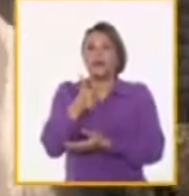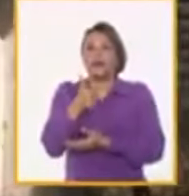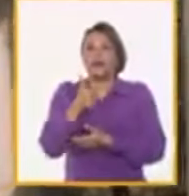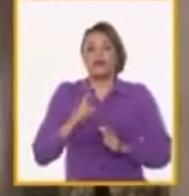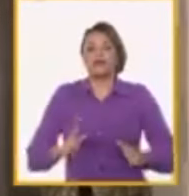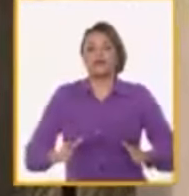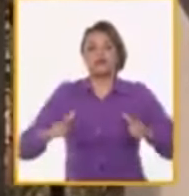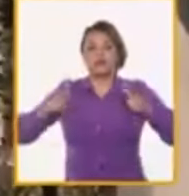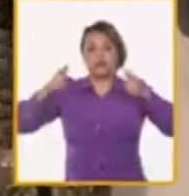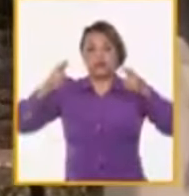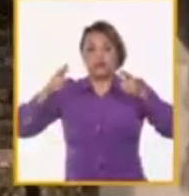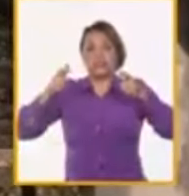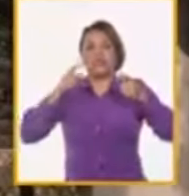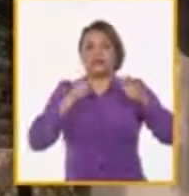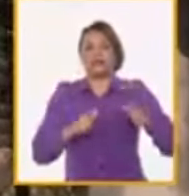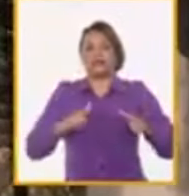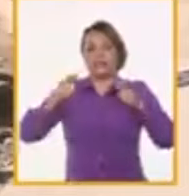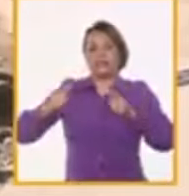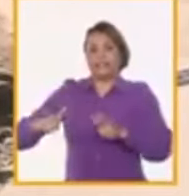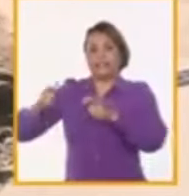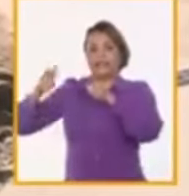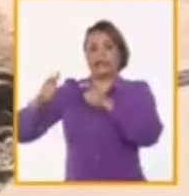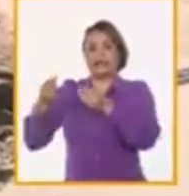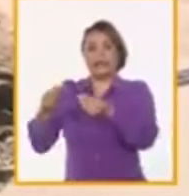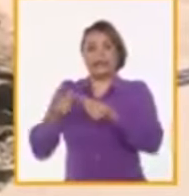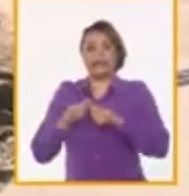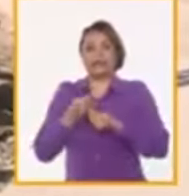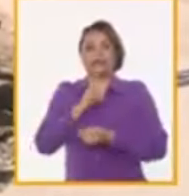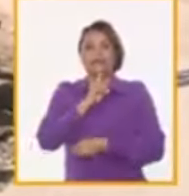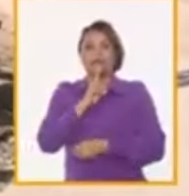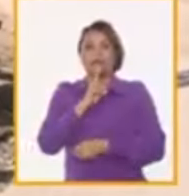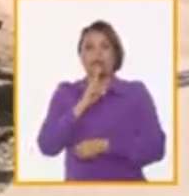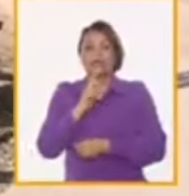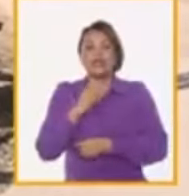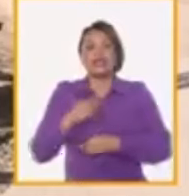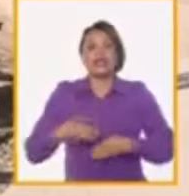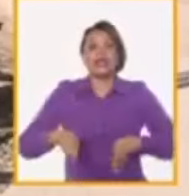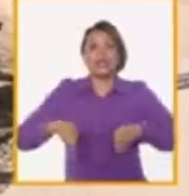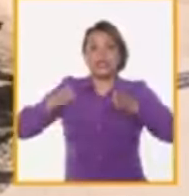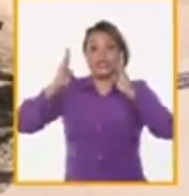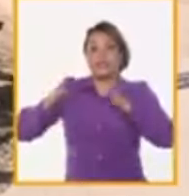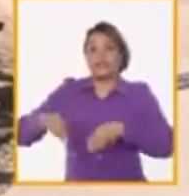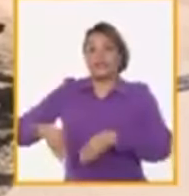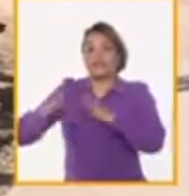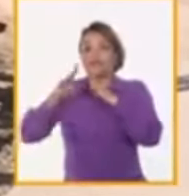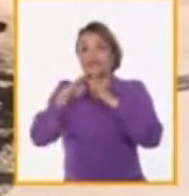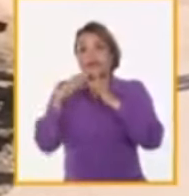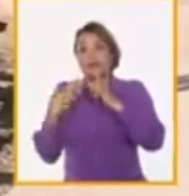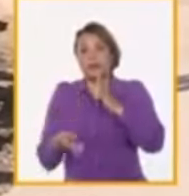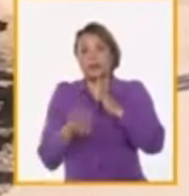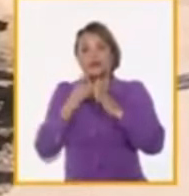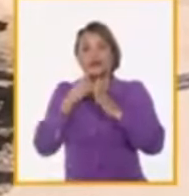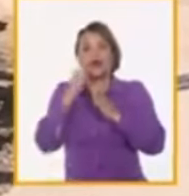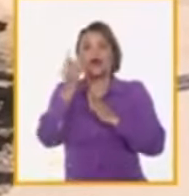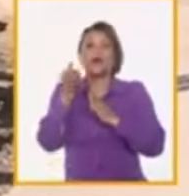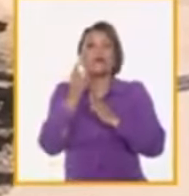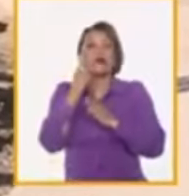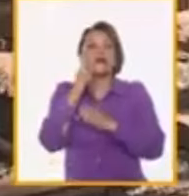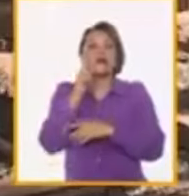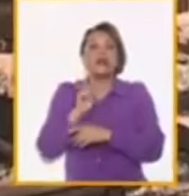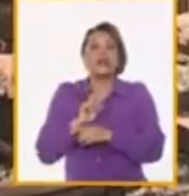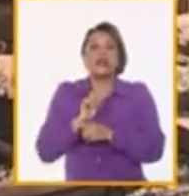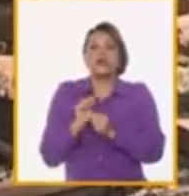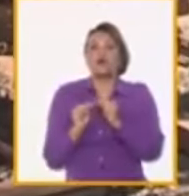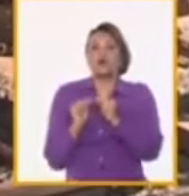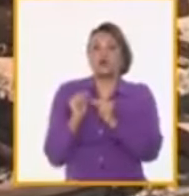alternativa válida para recibir el agua. Junto a edificios, vecinos perforan para encontrar volúmenes